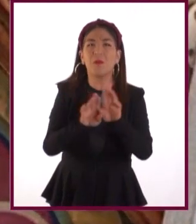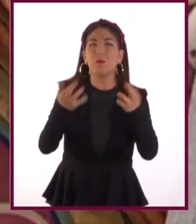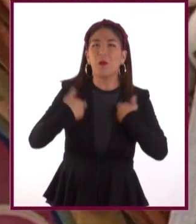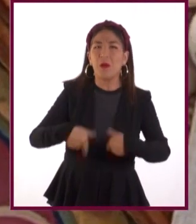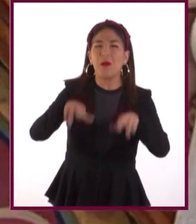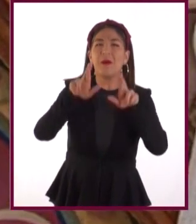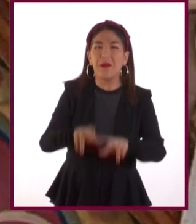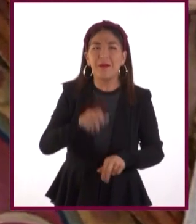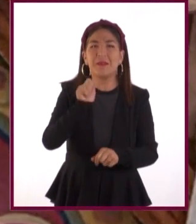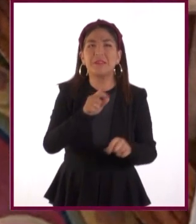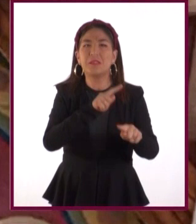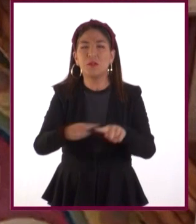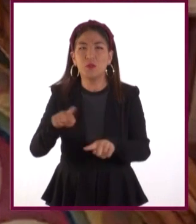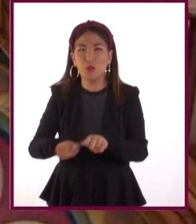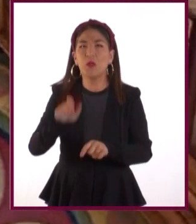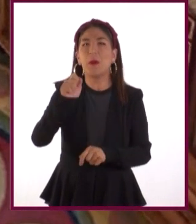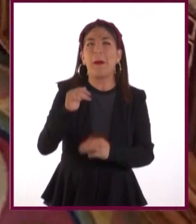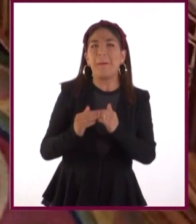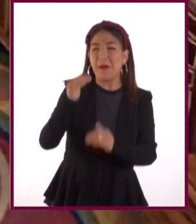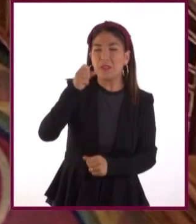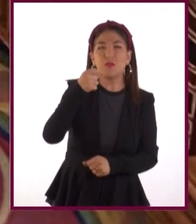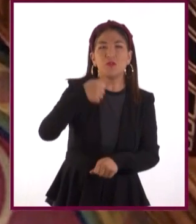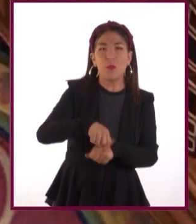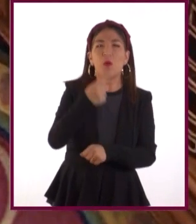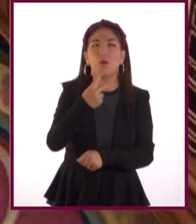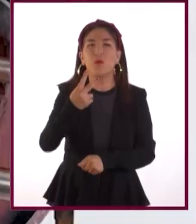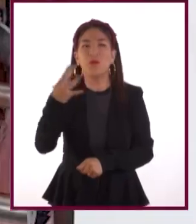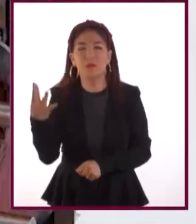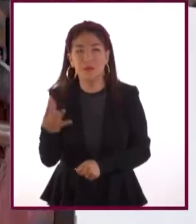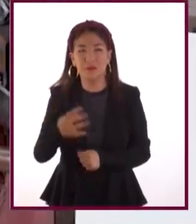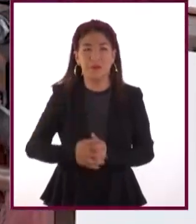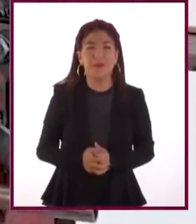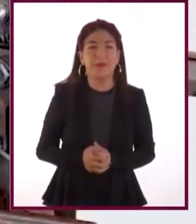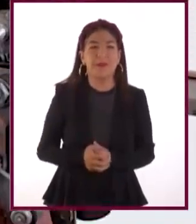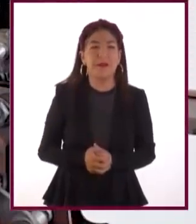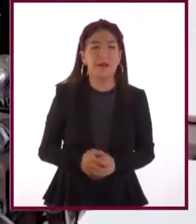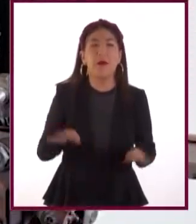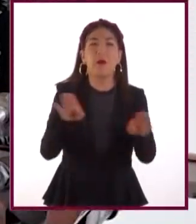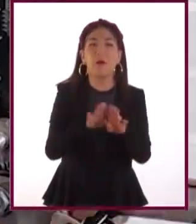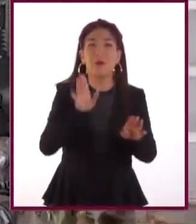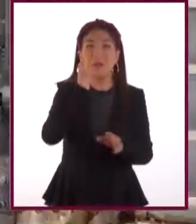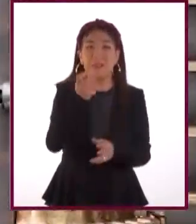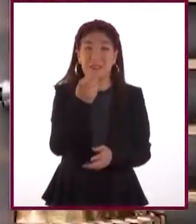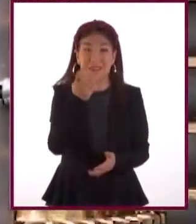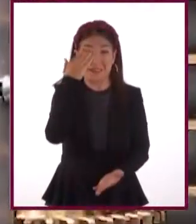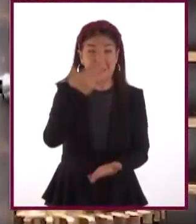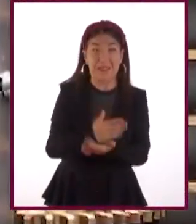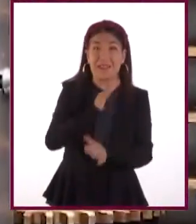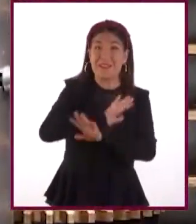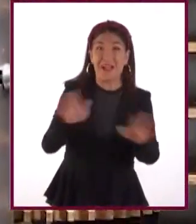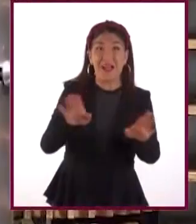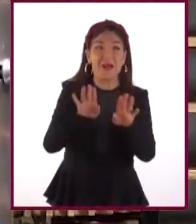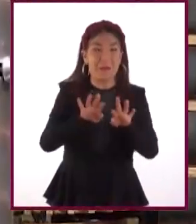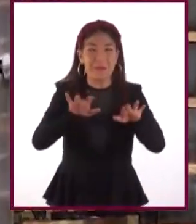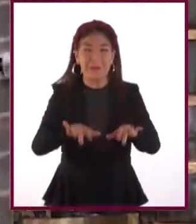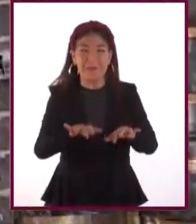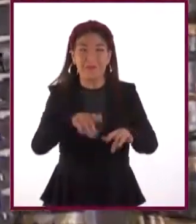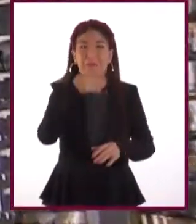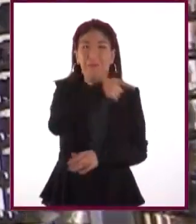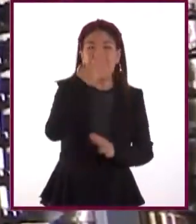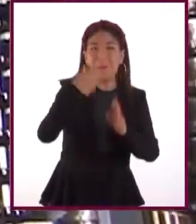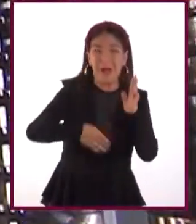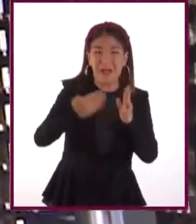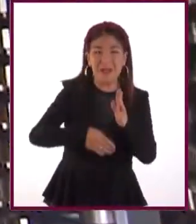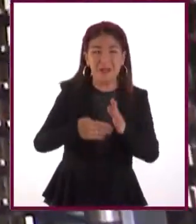logran representar entidades más que cantidades. El ingenio de Ada de Lovelace no se limitó a la máquina